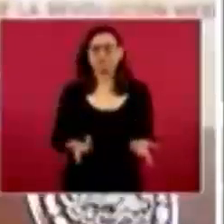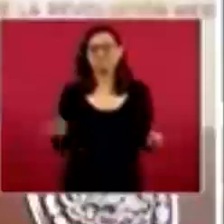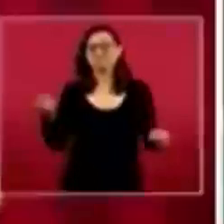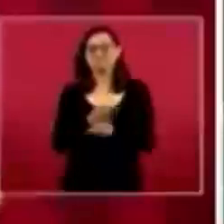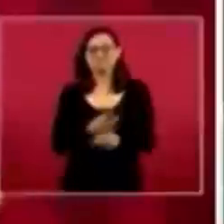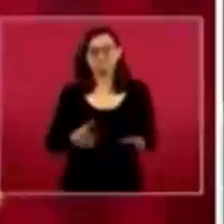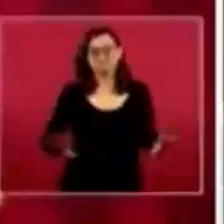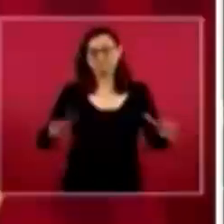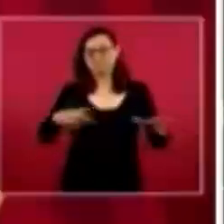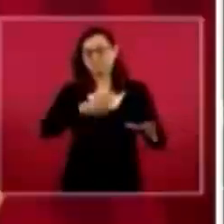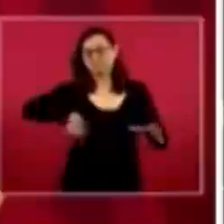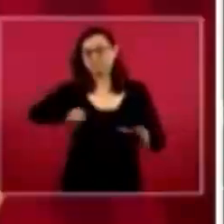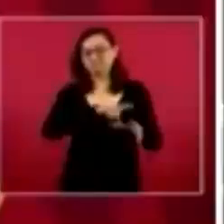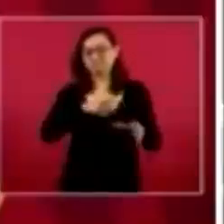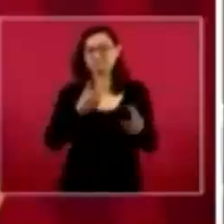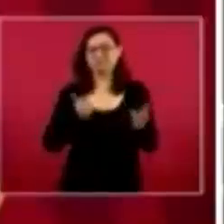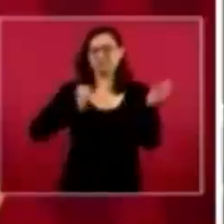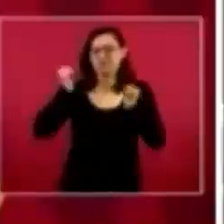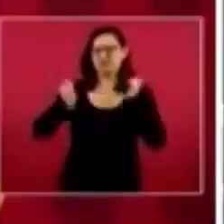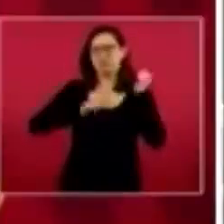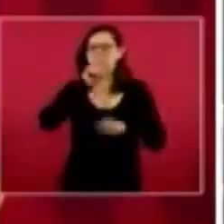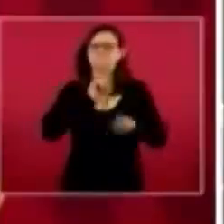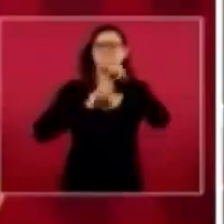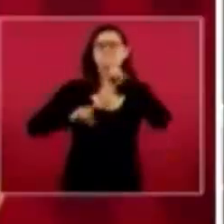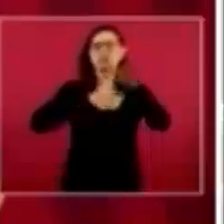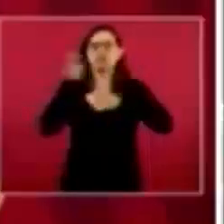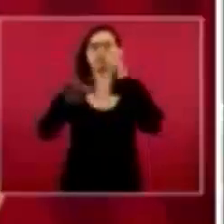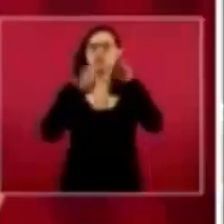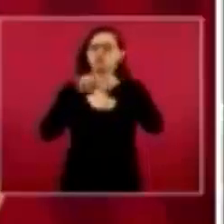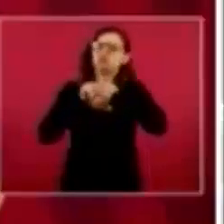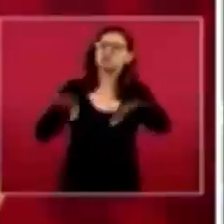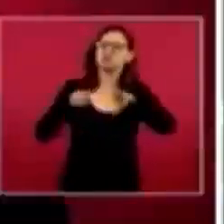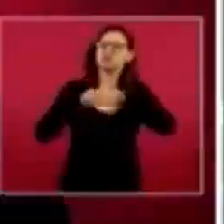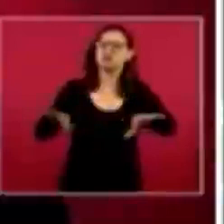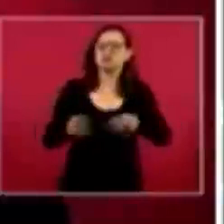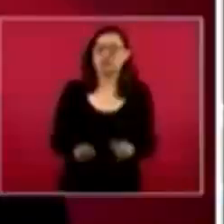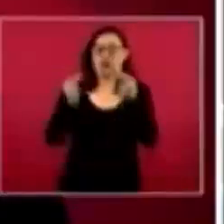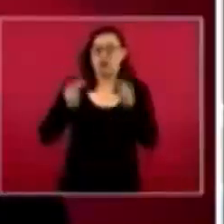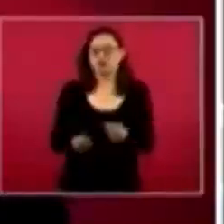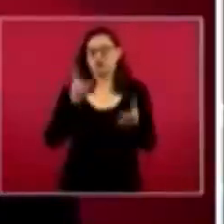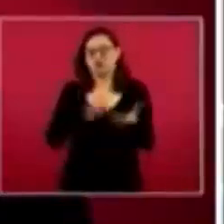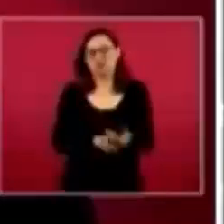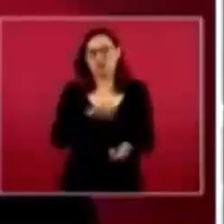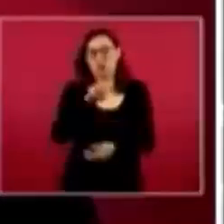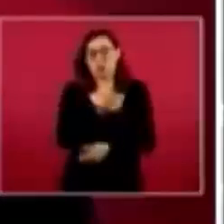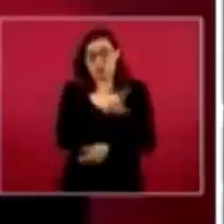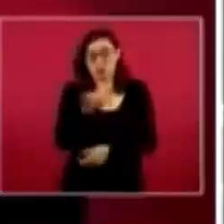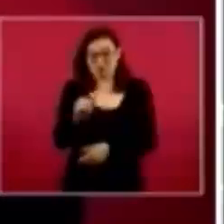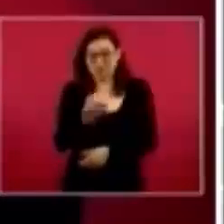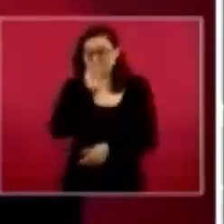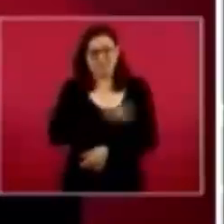las acusaciones a García Luna, cuyo juicio no ha empezado porque la fiscalía gringa